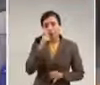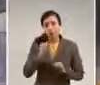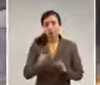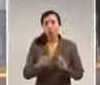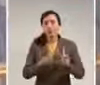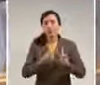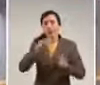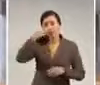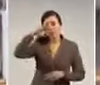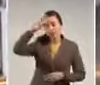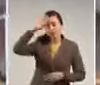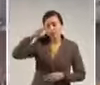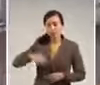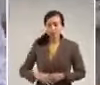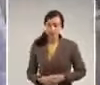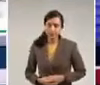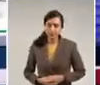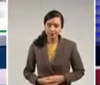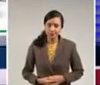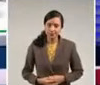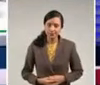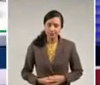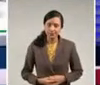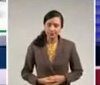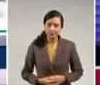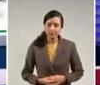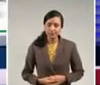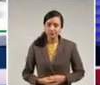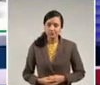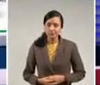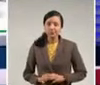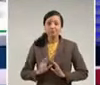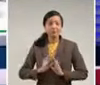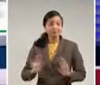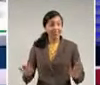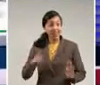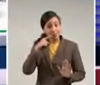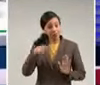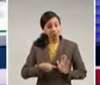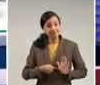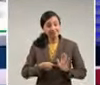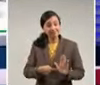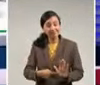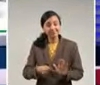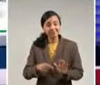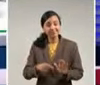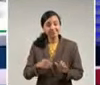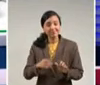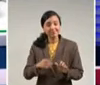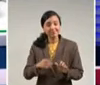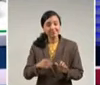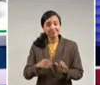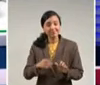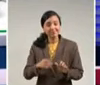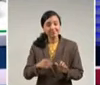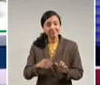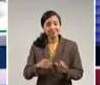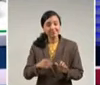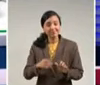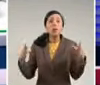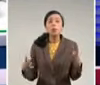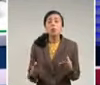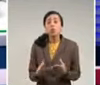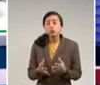Informativo de la Televisión Cubana. Y ahora sí, mostramos el impacto de la COVID-19 por el mundo. ¿Cuál es